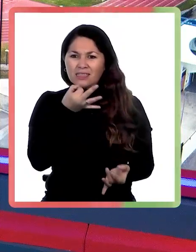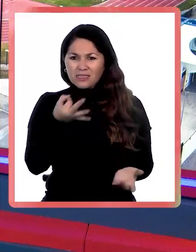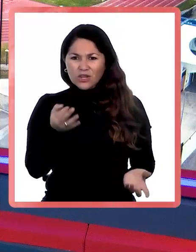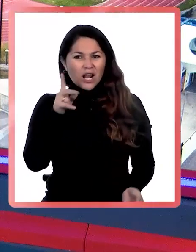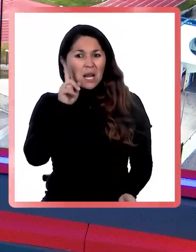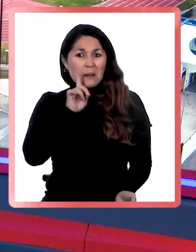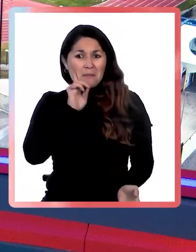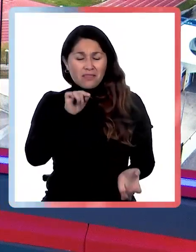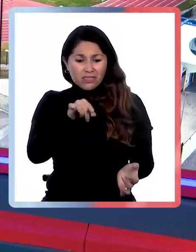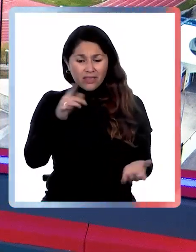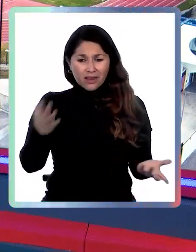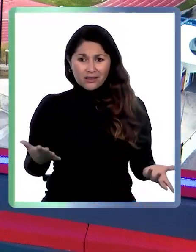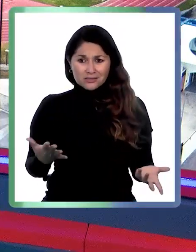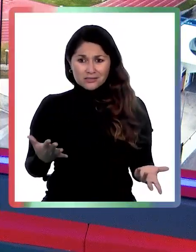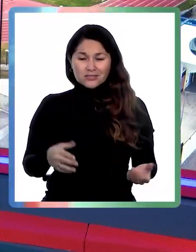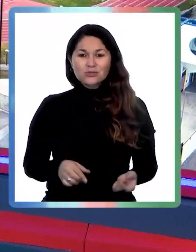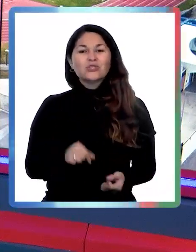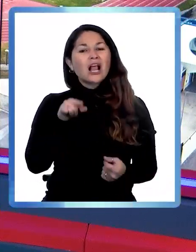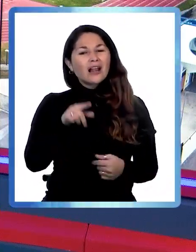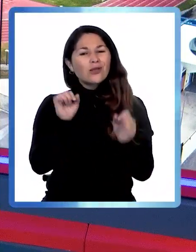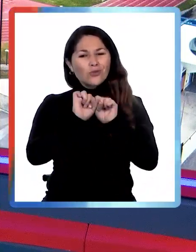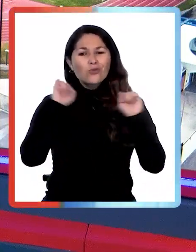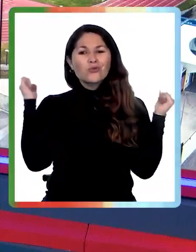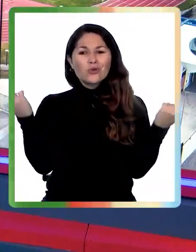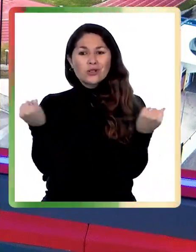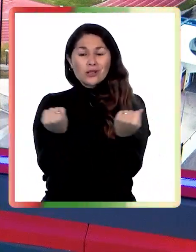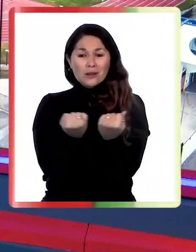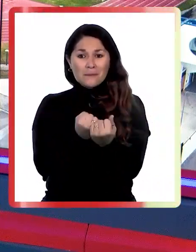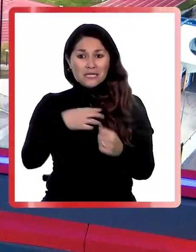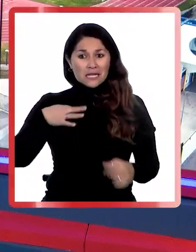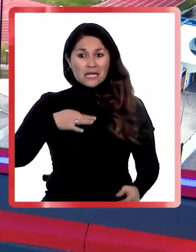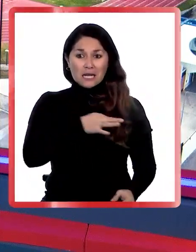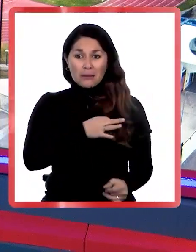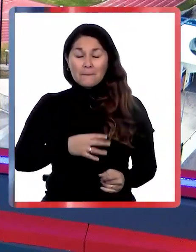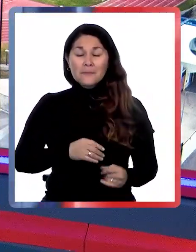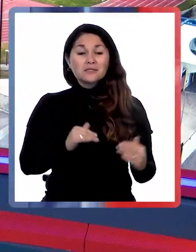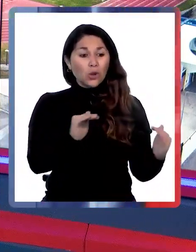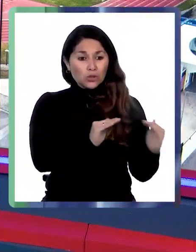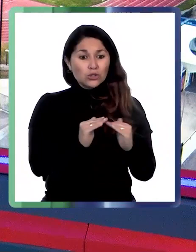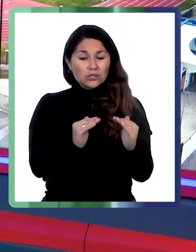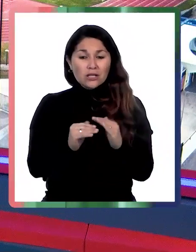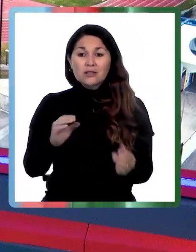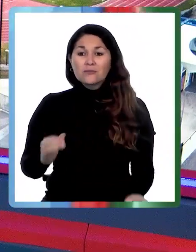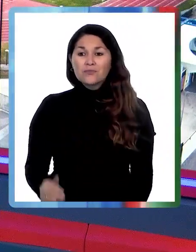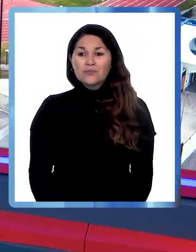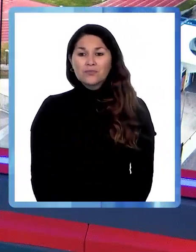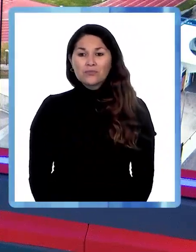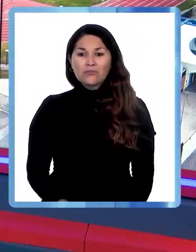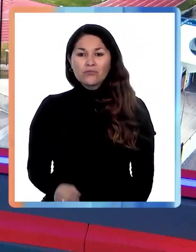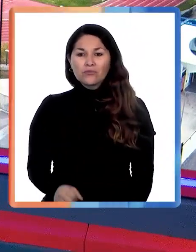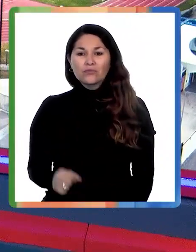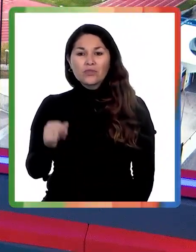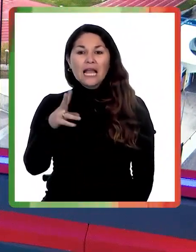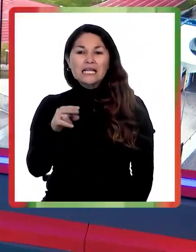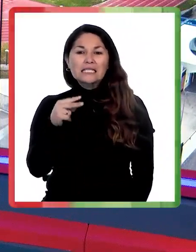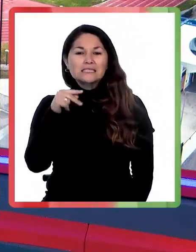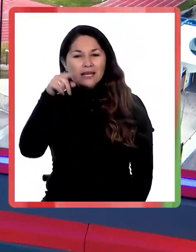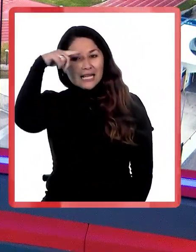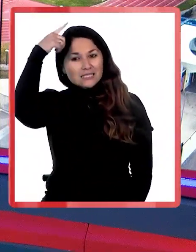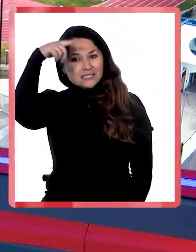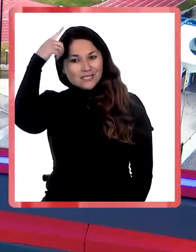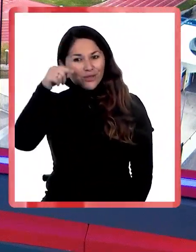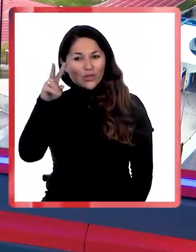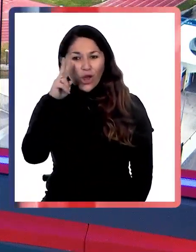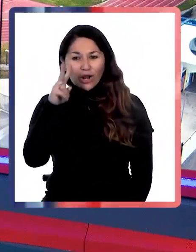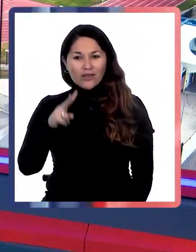provoca cuestionamientos de Cara a la apertura del esperado centro deportivo el Ministerio de Obras Públicas está a cargo del proyecto Canal 2 de San